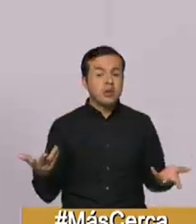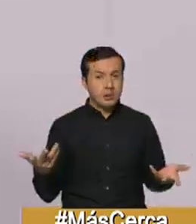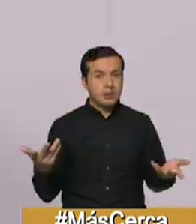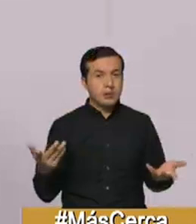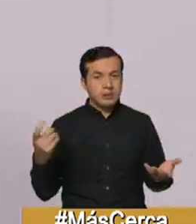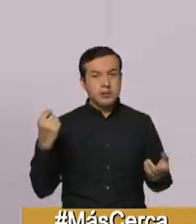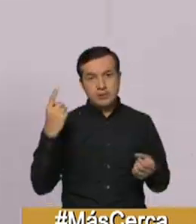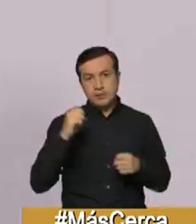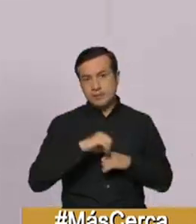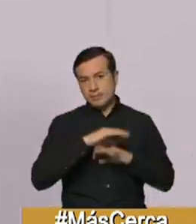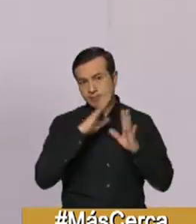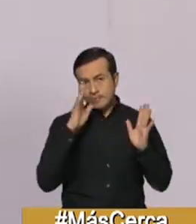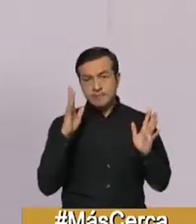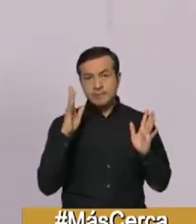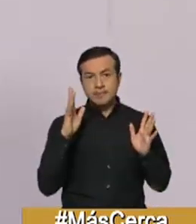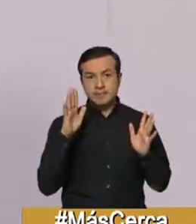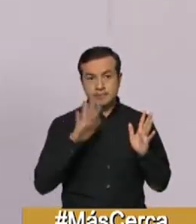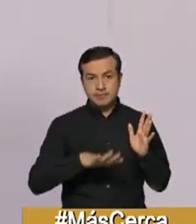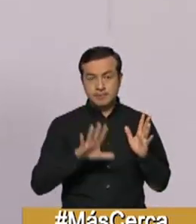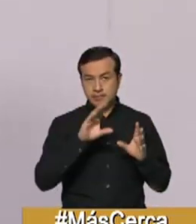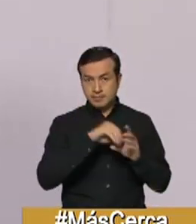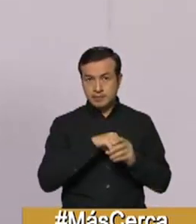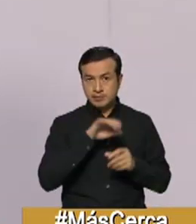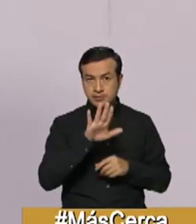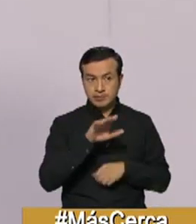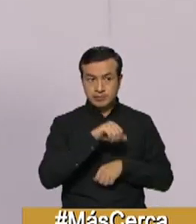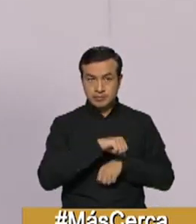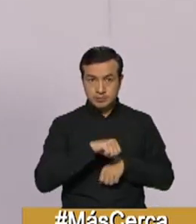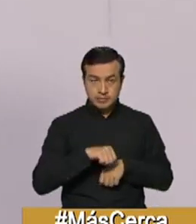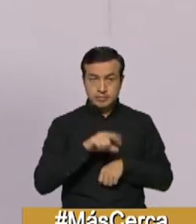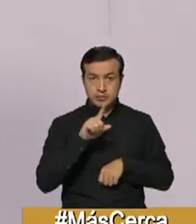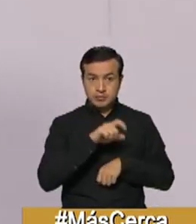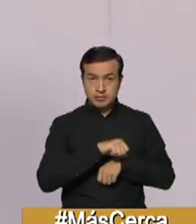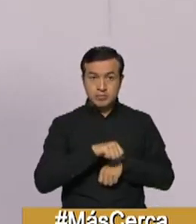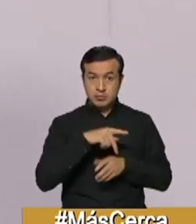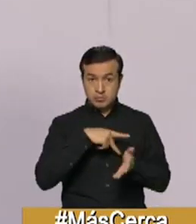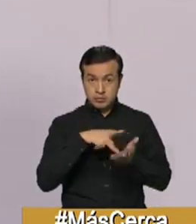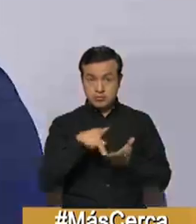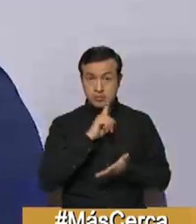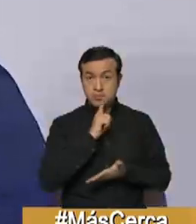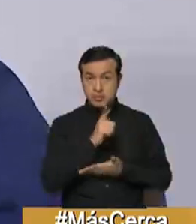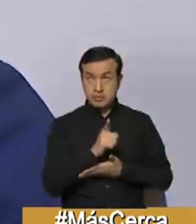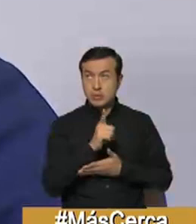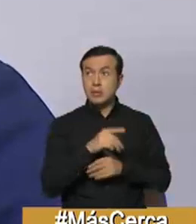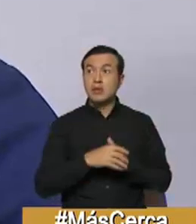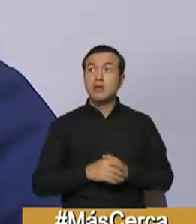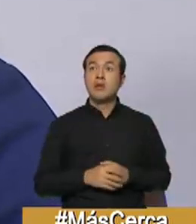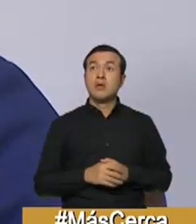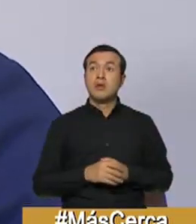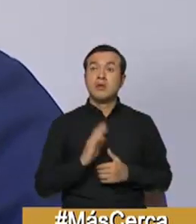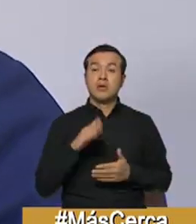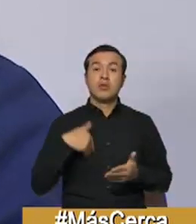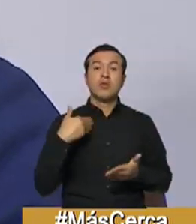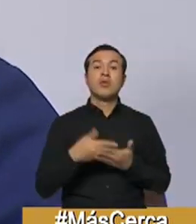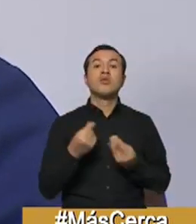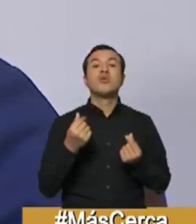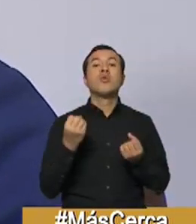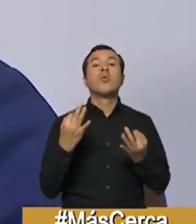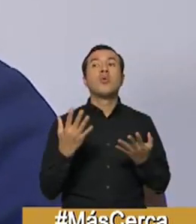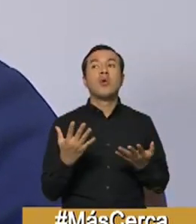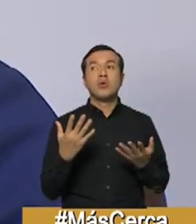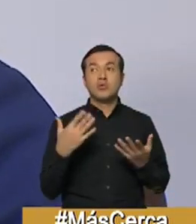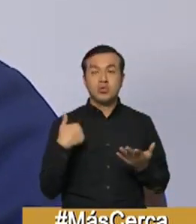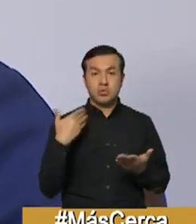ese sentido, ¿se puede realizar en la clínica una esterilización de una mascota pagando? ¿Puedo yo acercarme? ¿Qué costo tiene y dónde